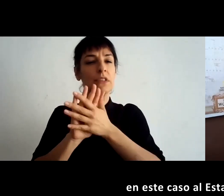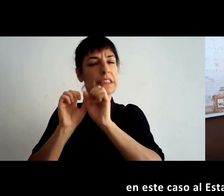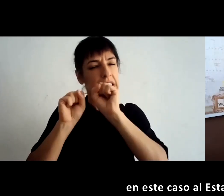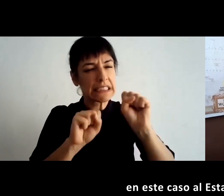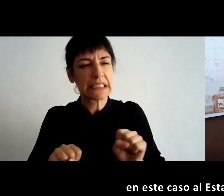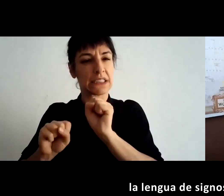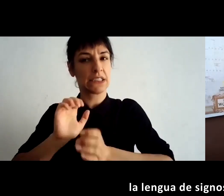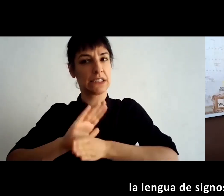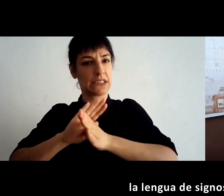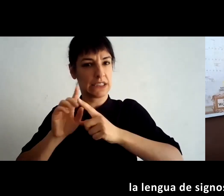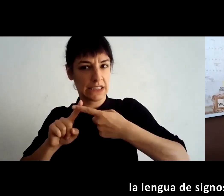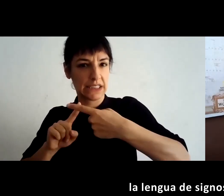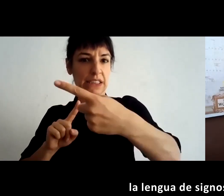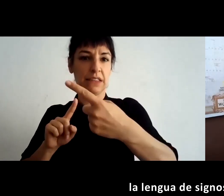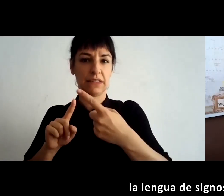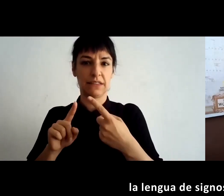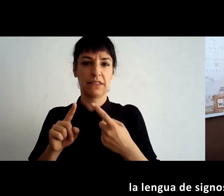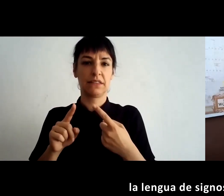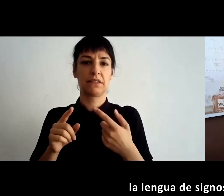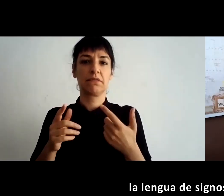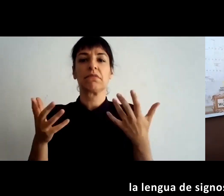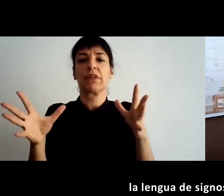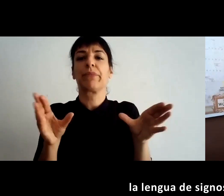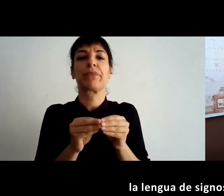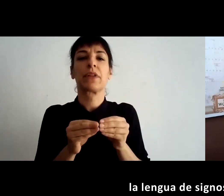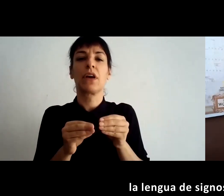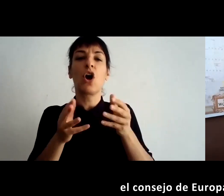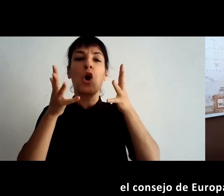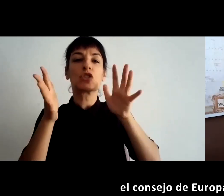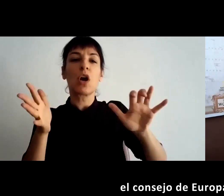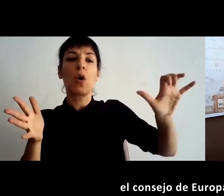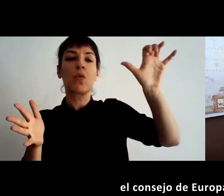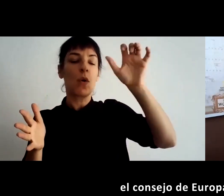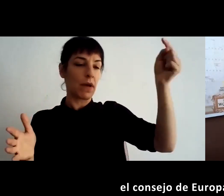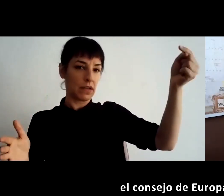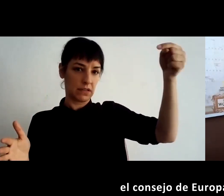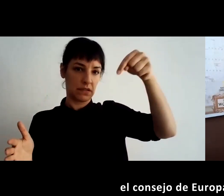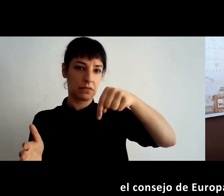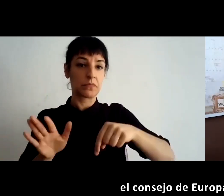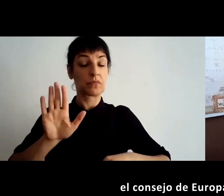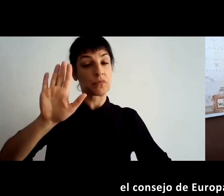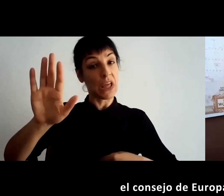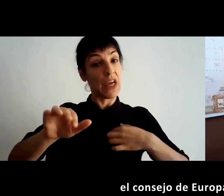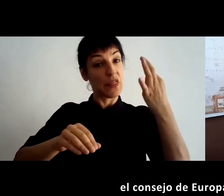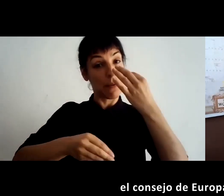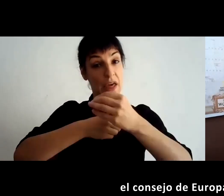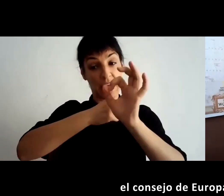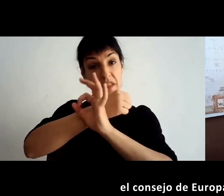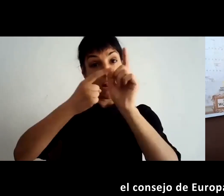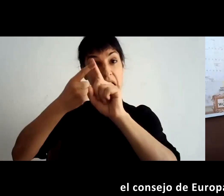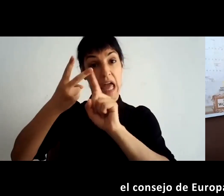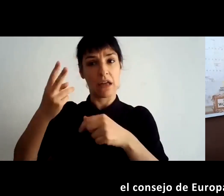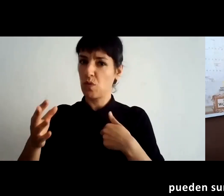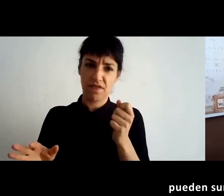española. Es decir, no hace falta que venga aquí el Consejo de Europa a ponernos deberes, porque los deberes